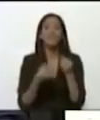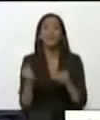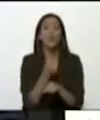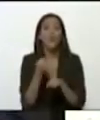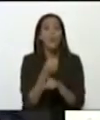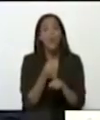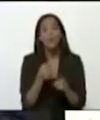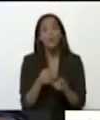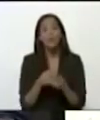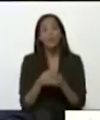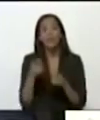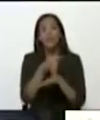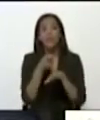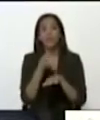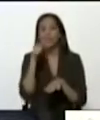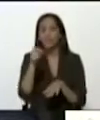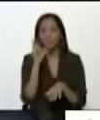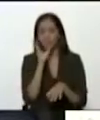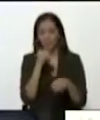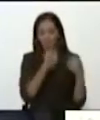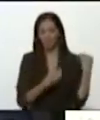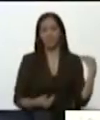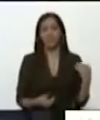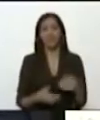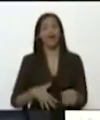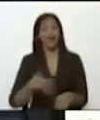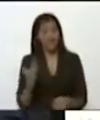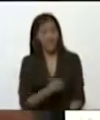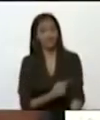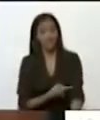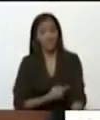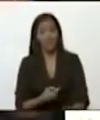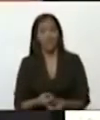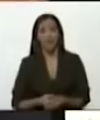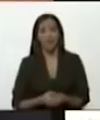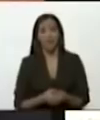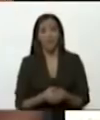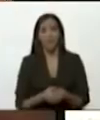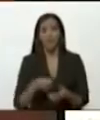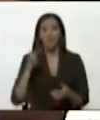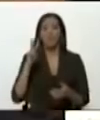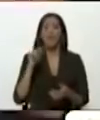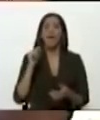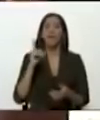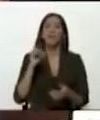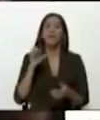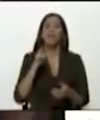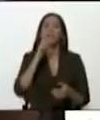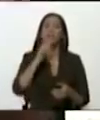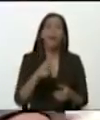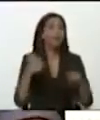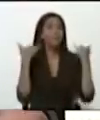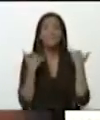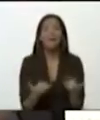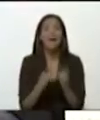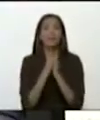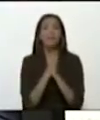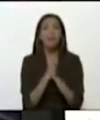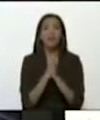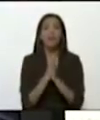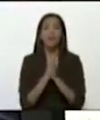ser presidente. Es arrecho, hermano. Es arrecho. Baduel, hermano, ya, por favor, no eres